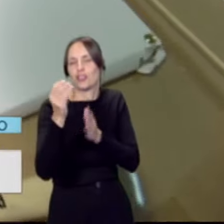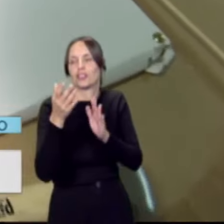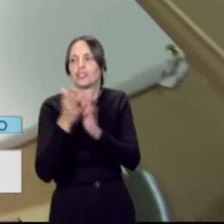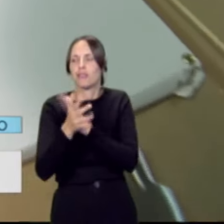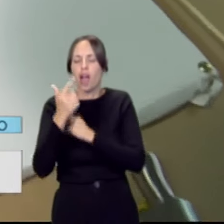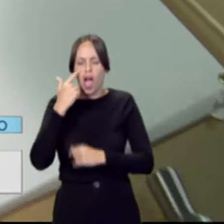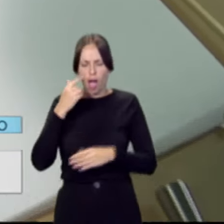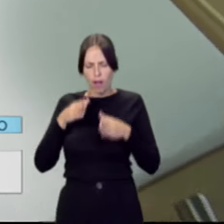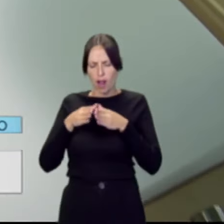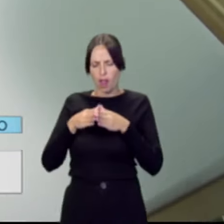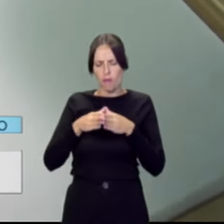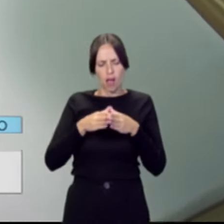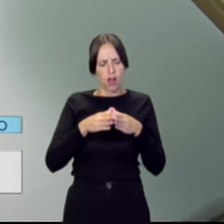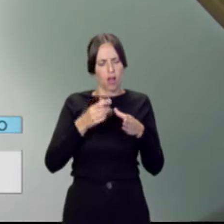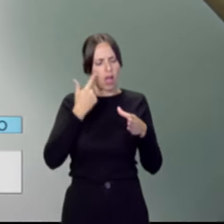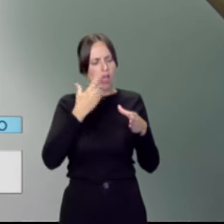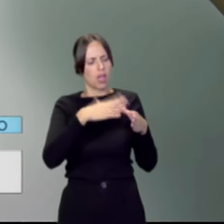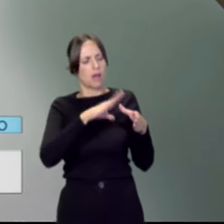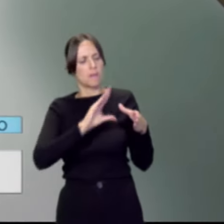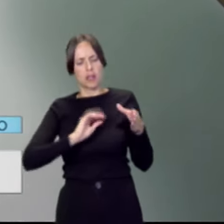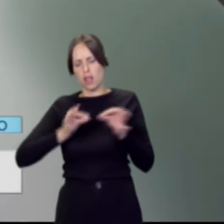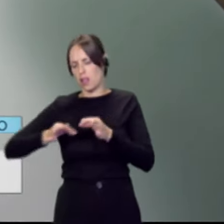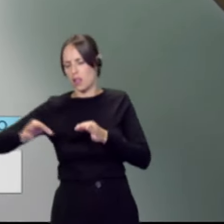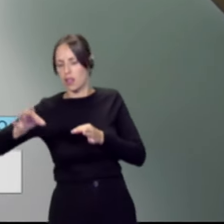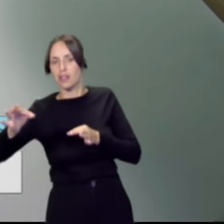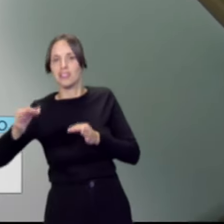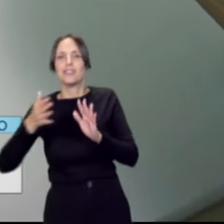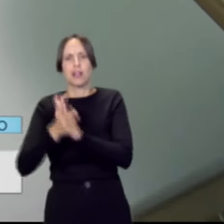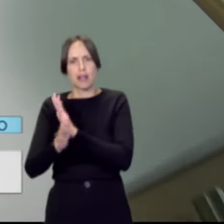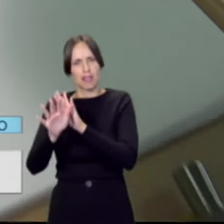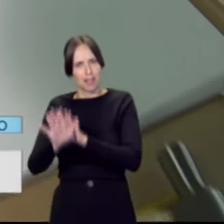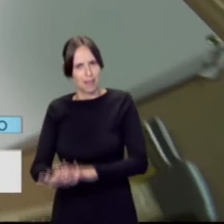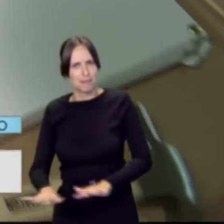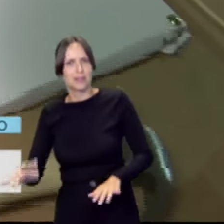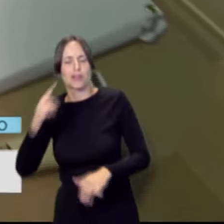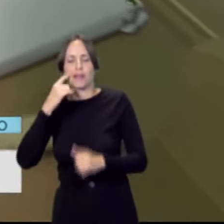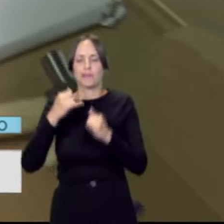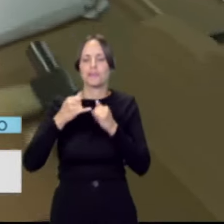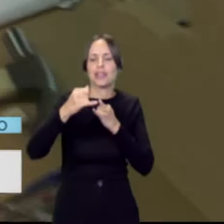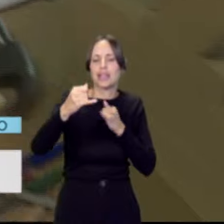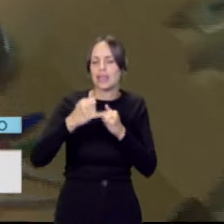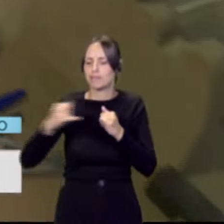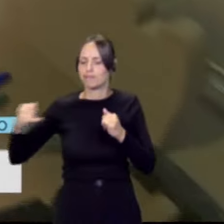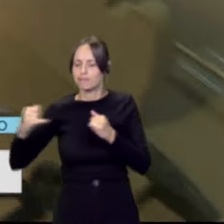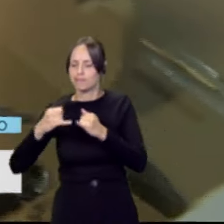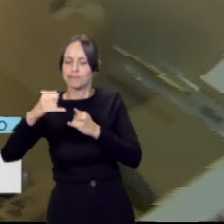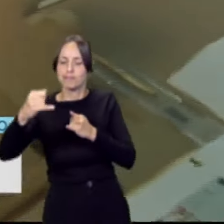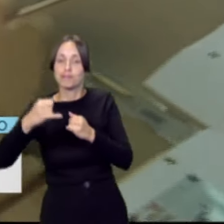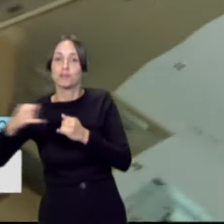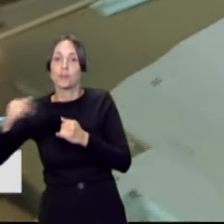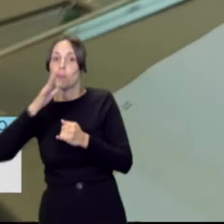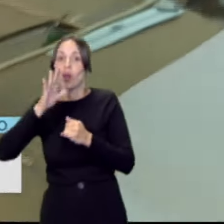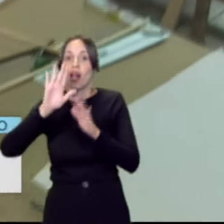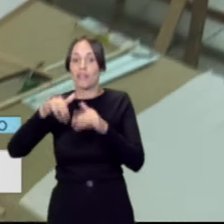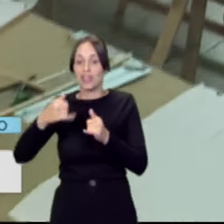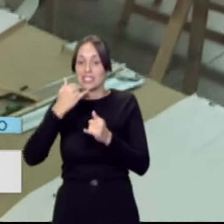el barco y haciéndolo poco a poco, despacito, controlando todo lo que son las líneas, porque el trazo es el que te va a dar cómo queda el barco en el agua.